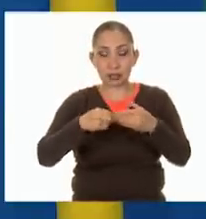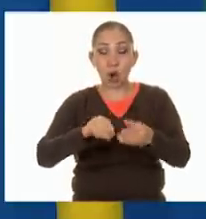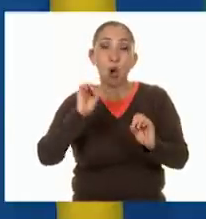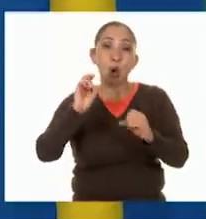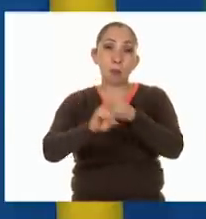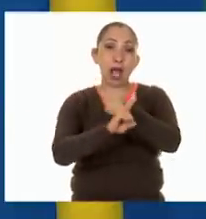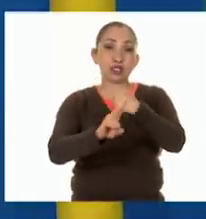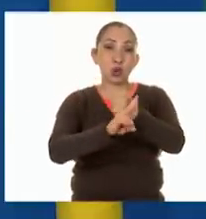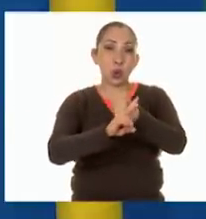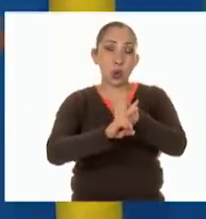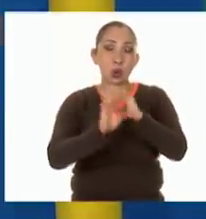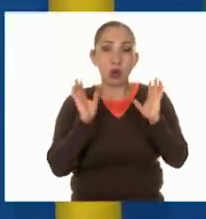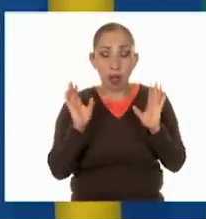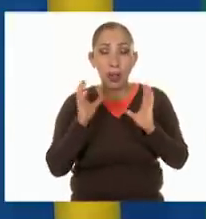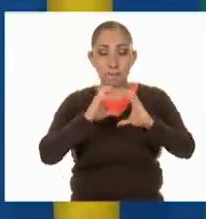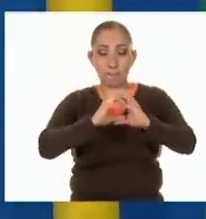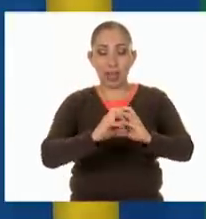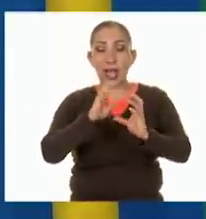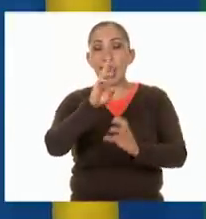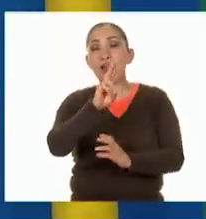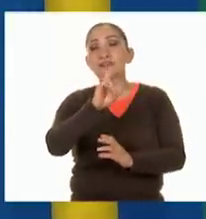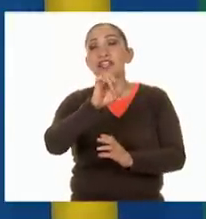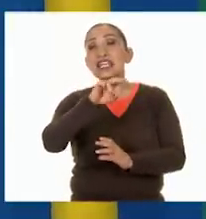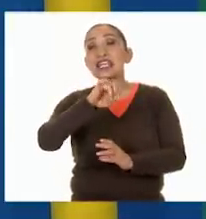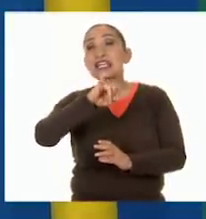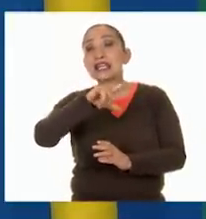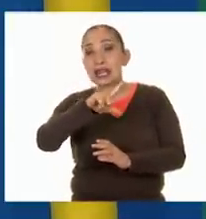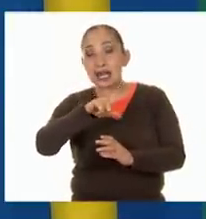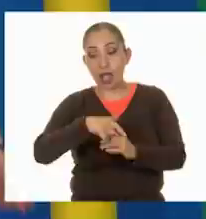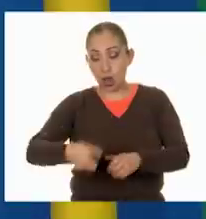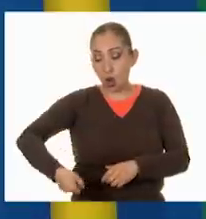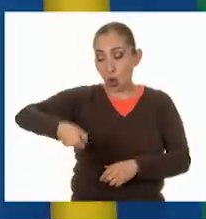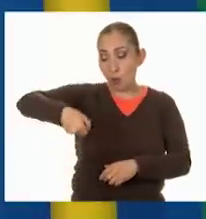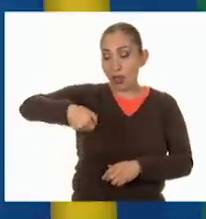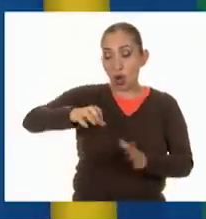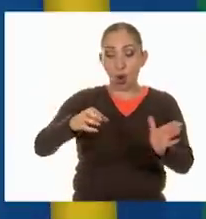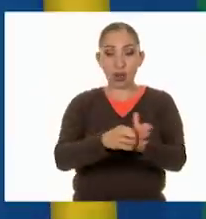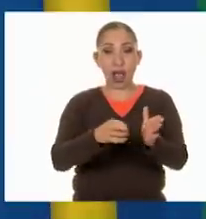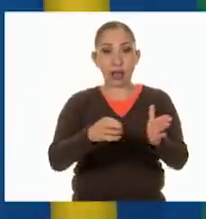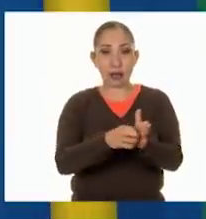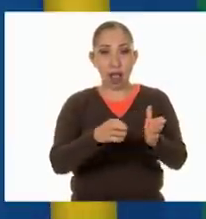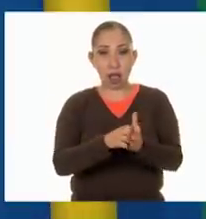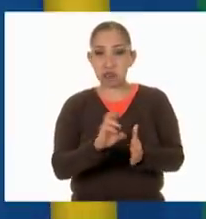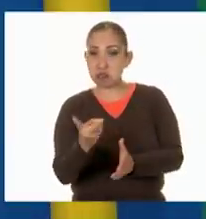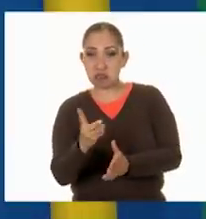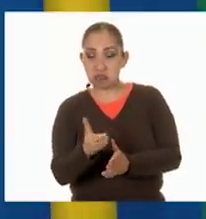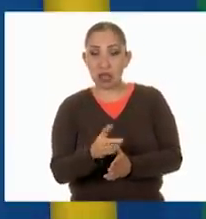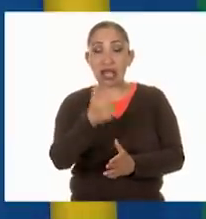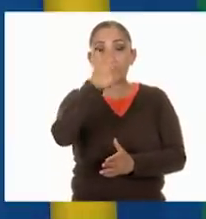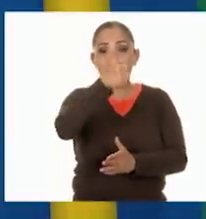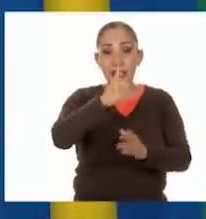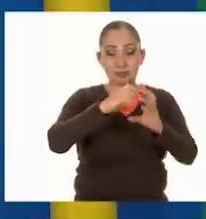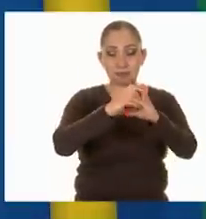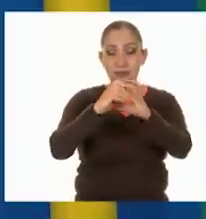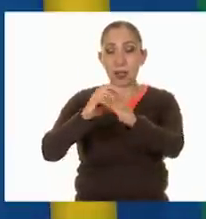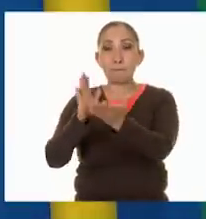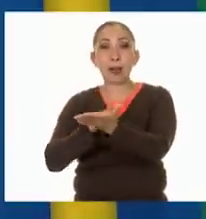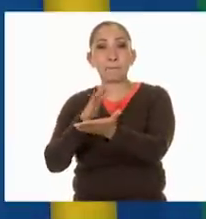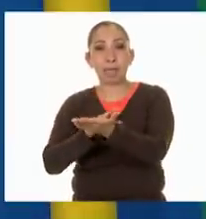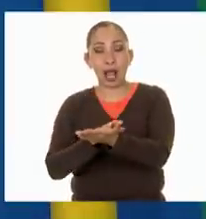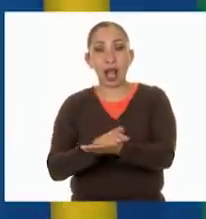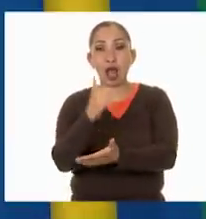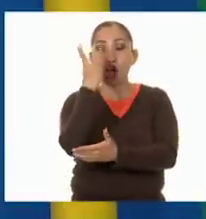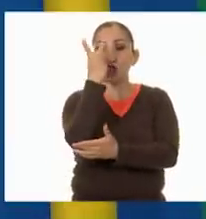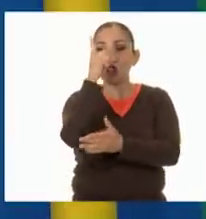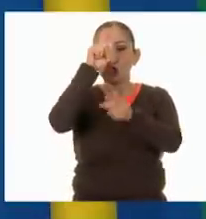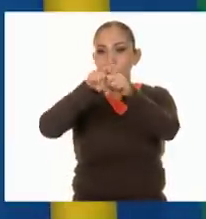vasos, una pelota de vinil, una cubeta o caja de cartón, 6 pelotas de papel, 2 ganchos